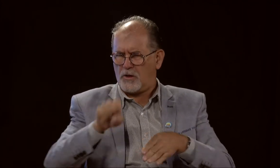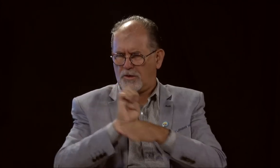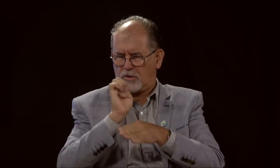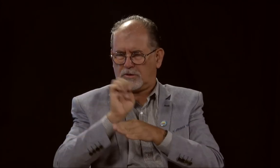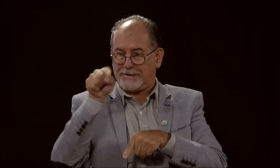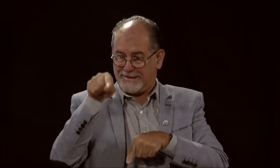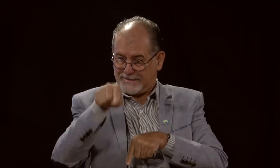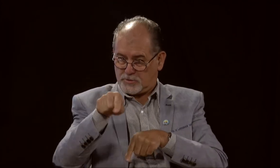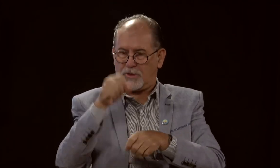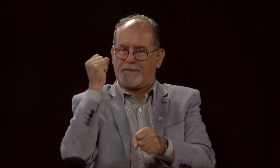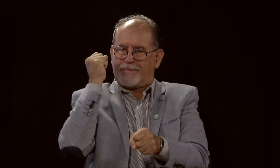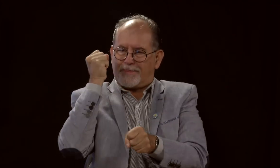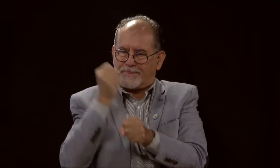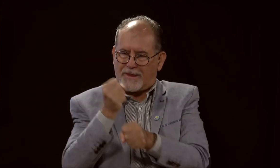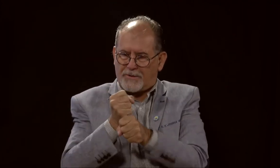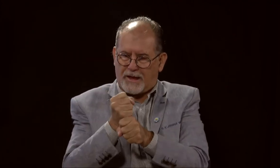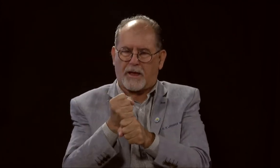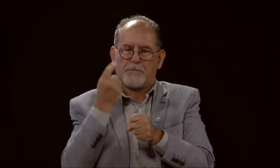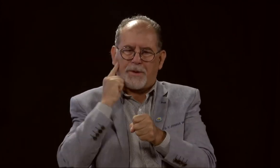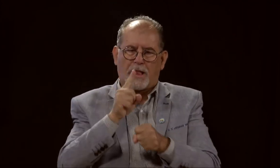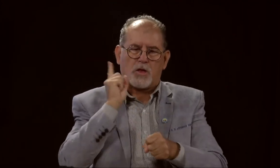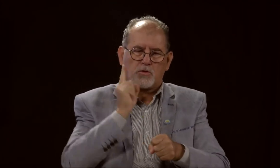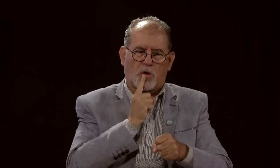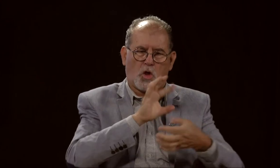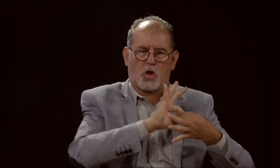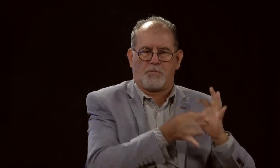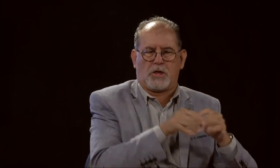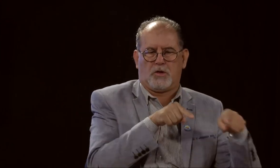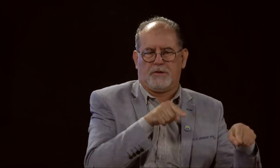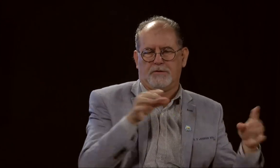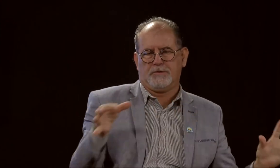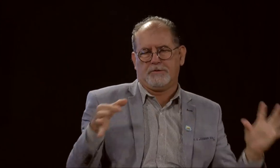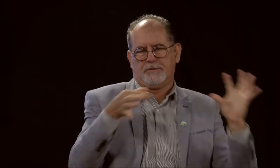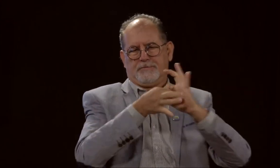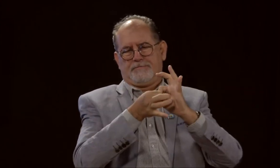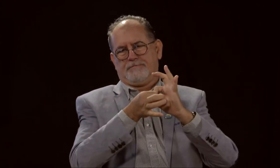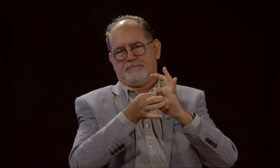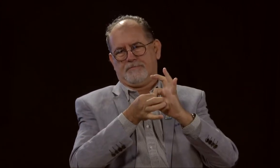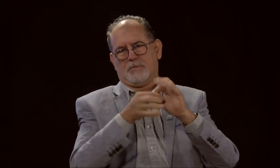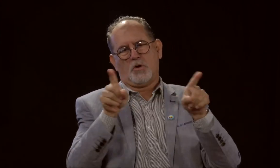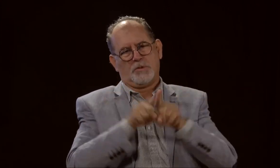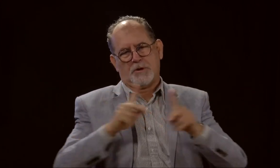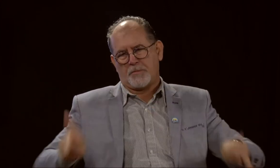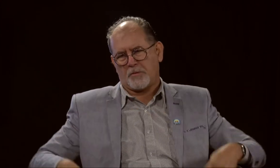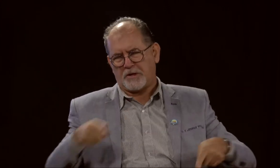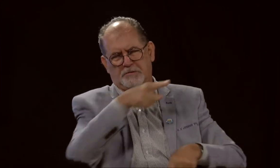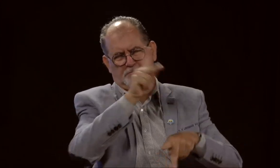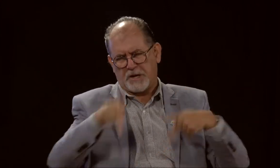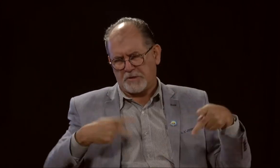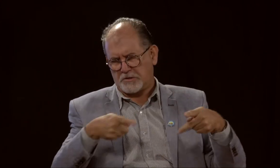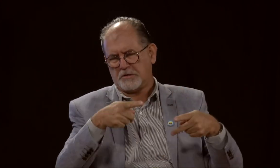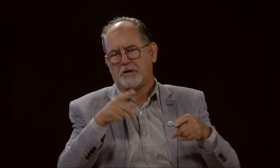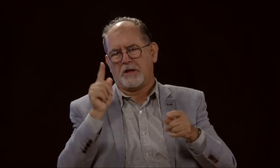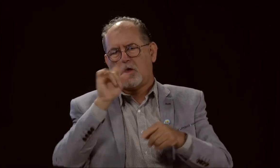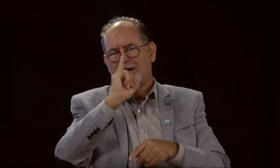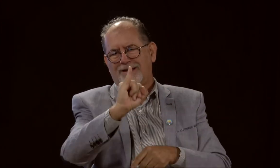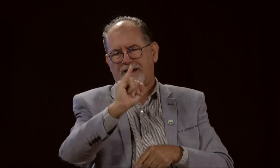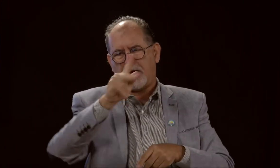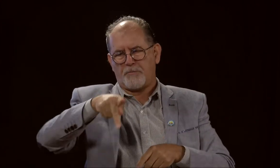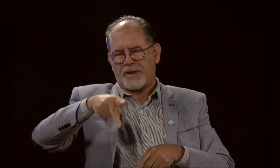nuestro comité olímpico ecuatoriano pueda colaborarnos y estar juntos.